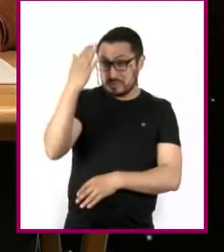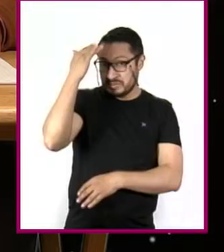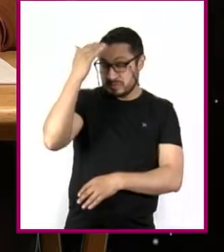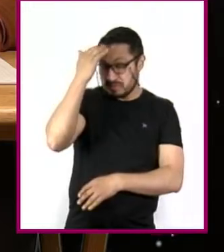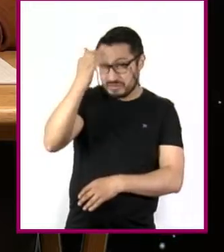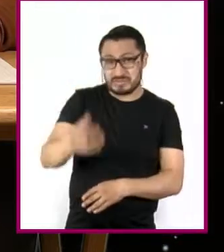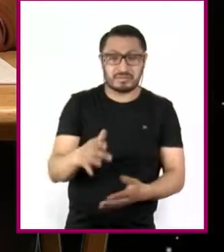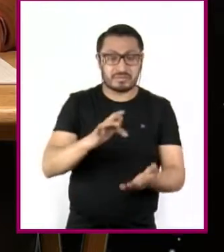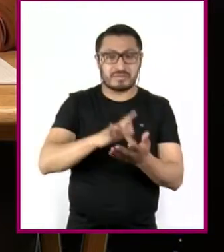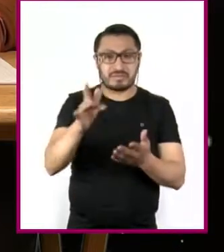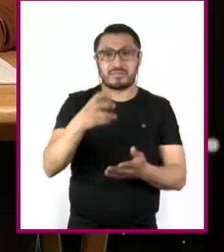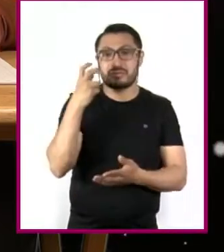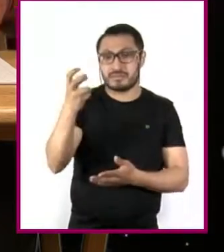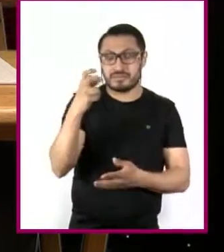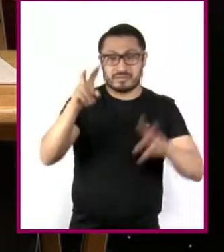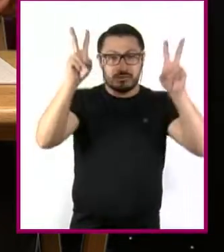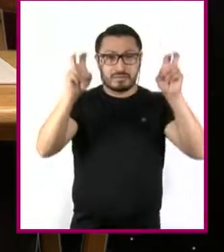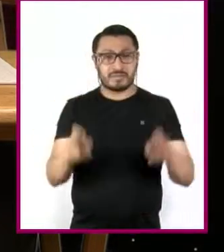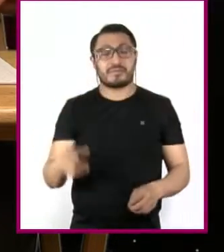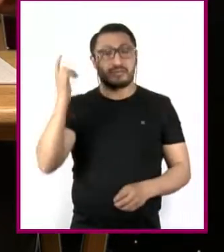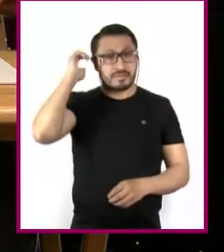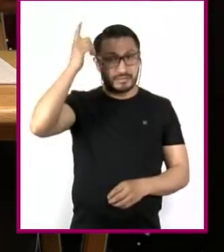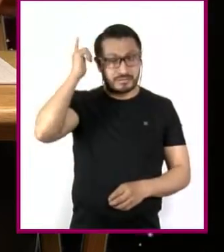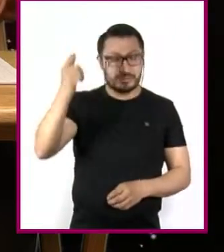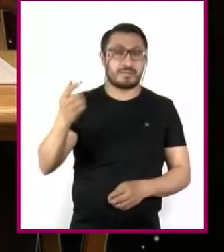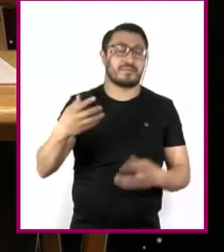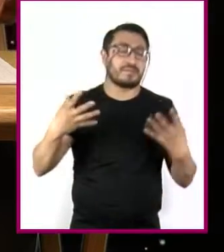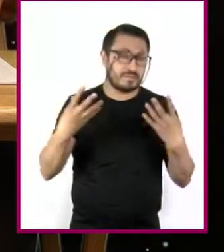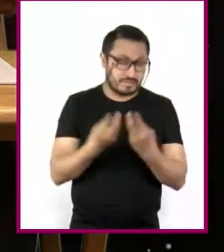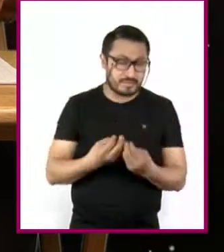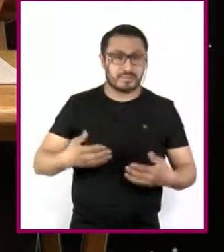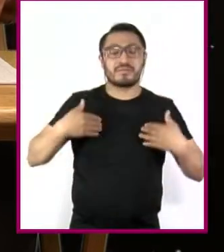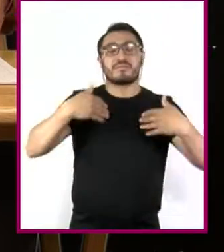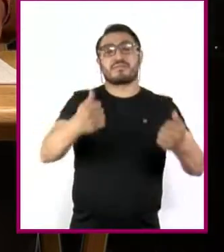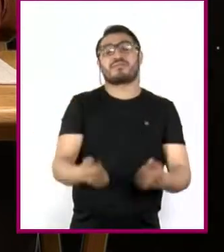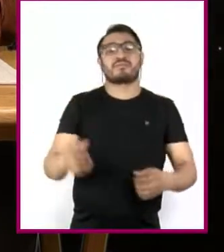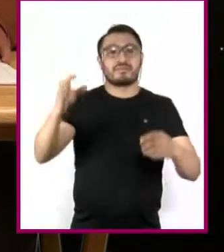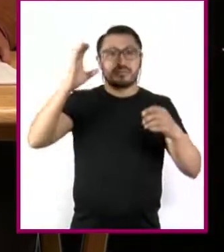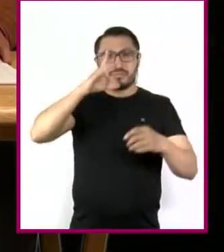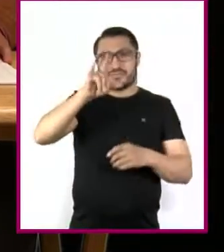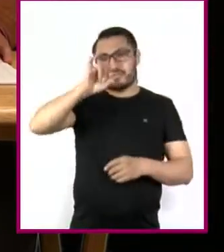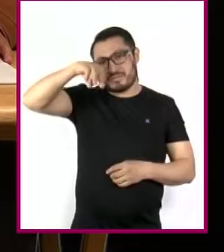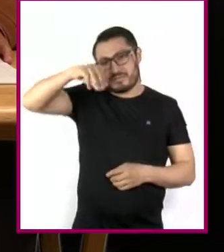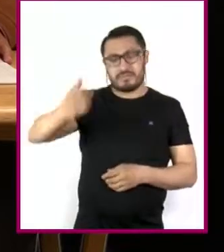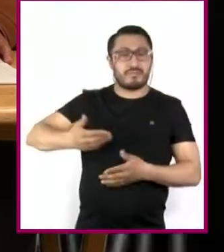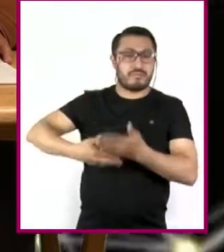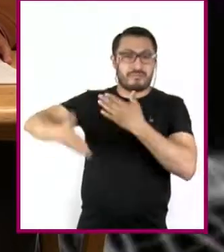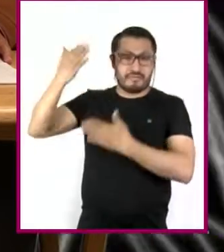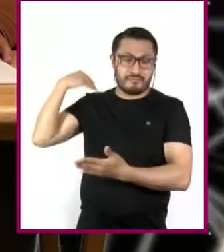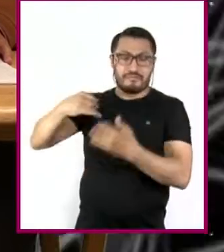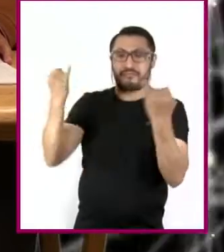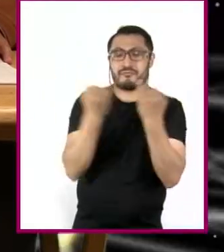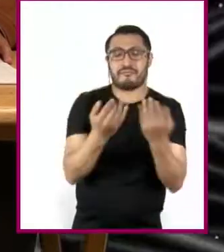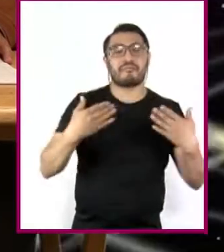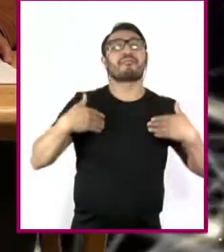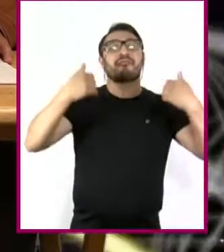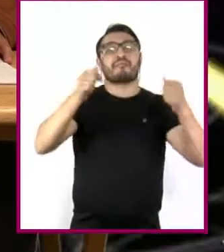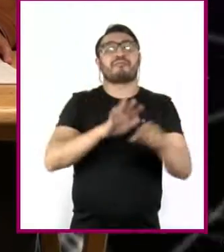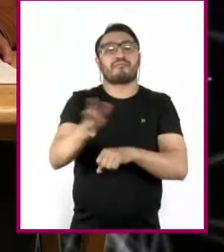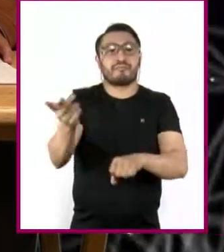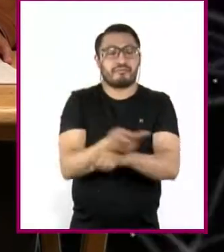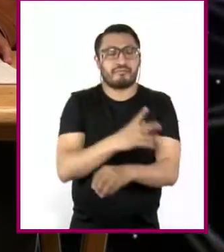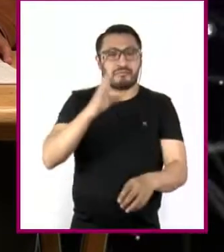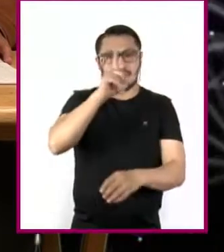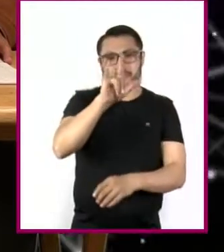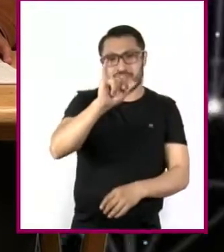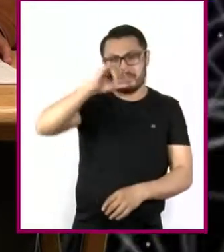los isótopos. Me alegro que además de ayudarnos a entender el clima del pasado, también nos ayuden a entender lo que ocurre con el clima